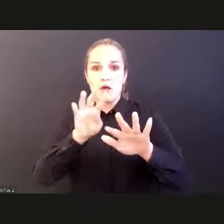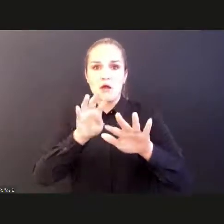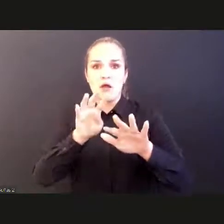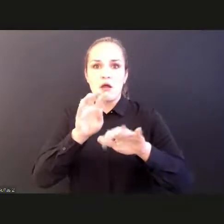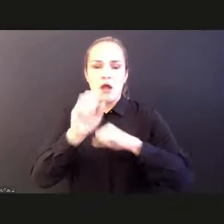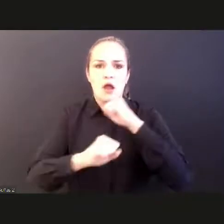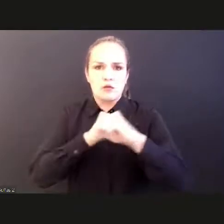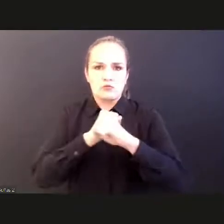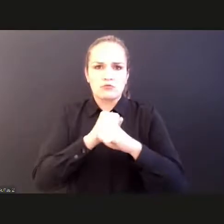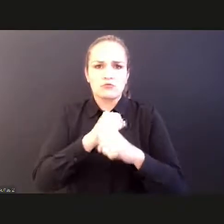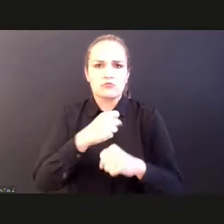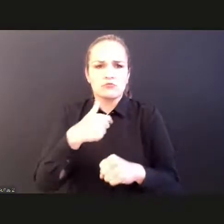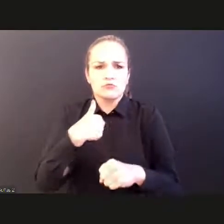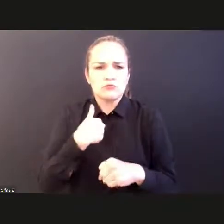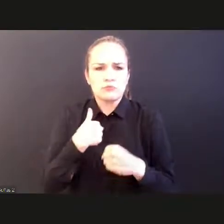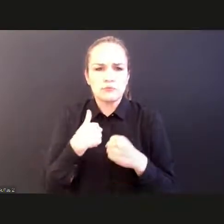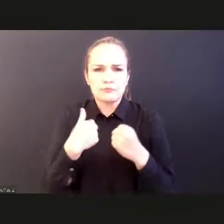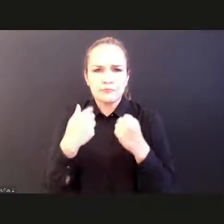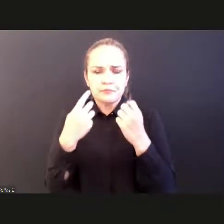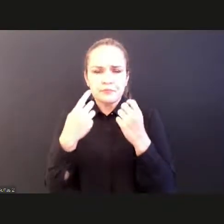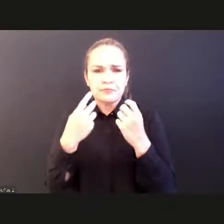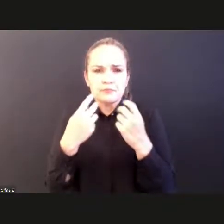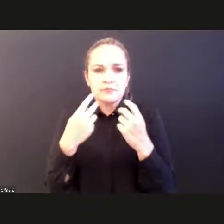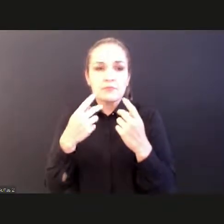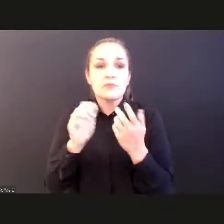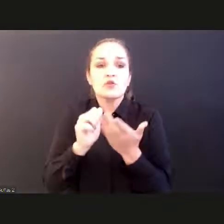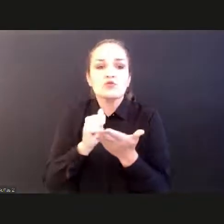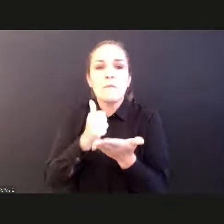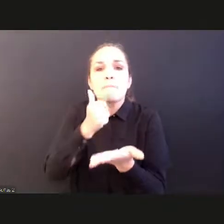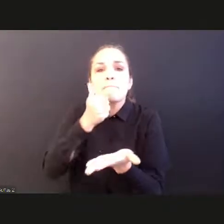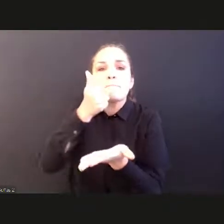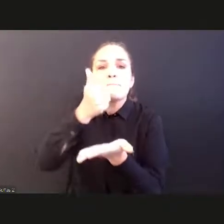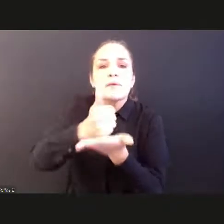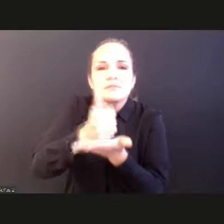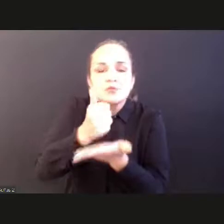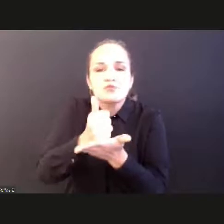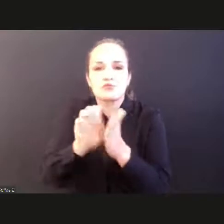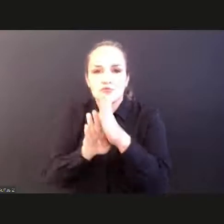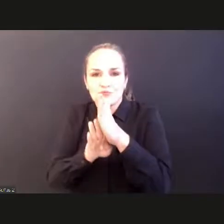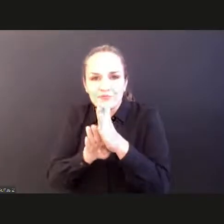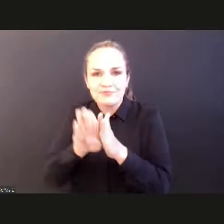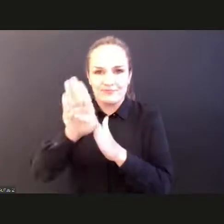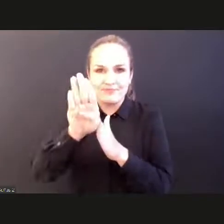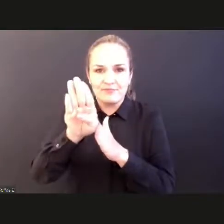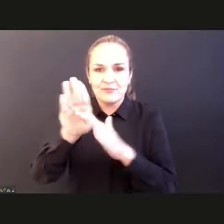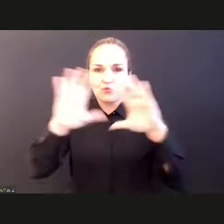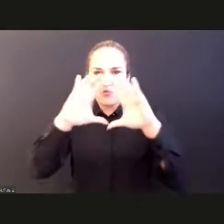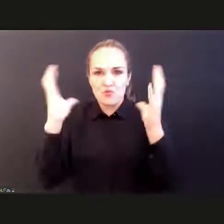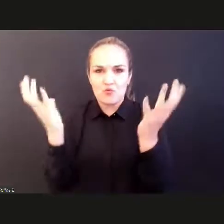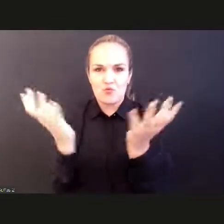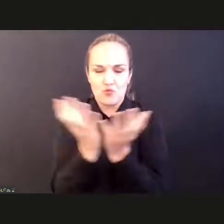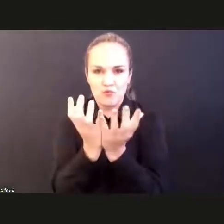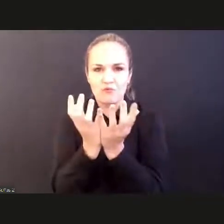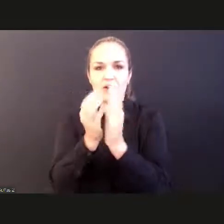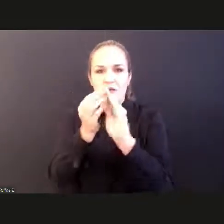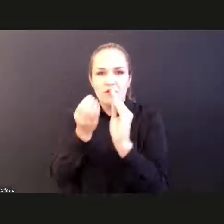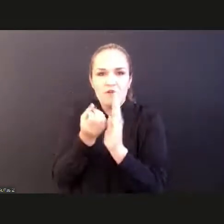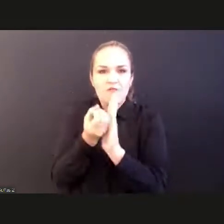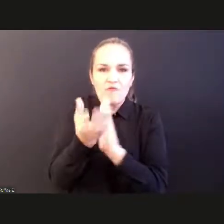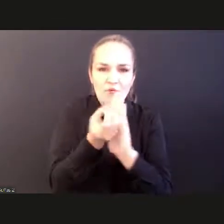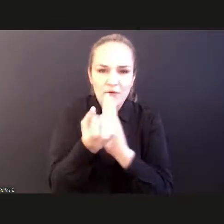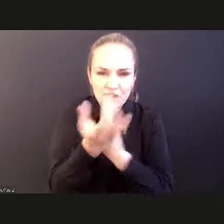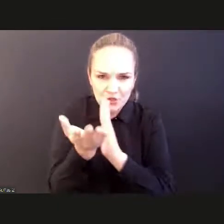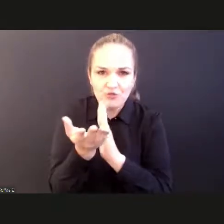traducir, la Participation of Developing Regions in Global Information and Communications